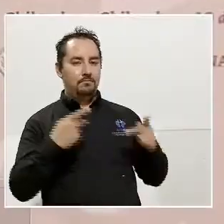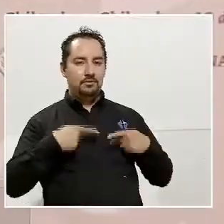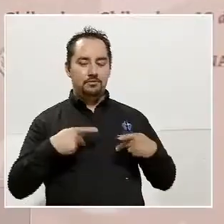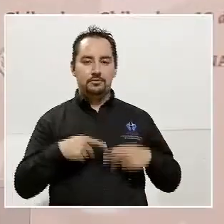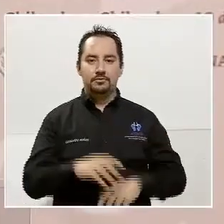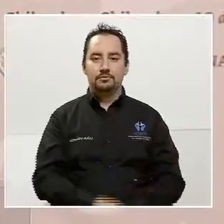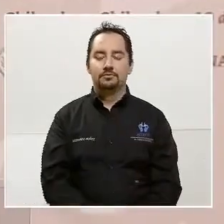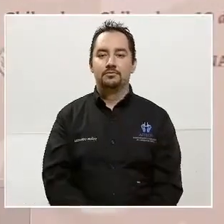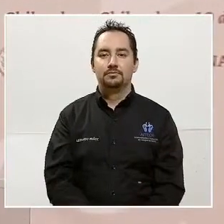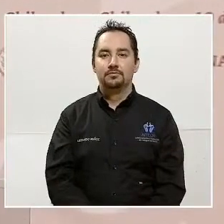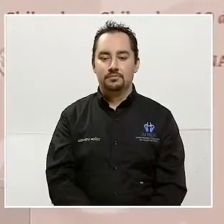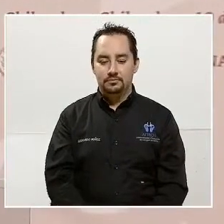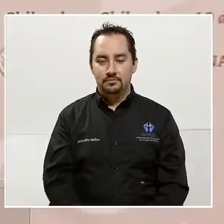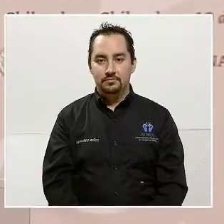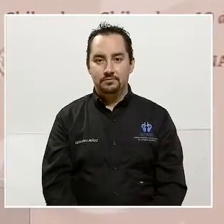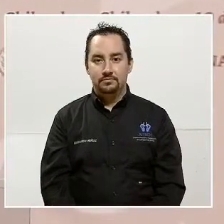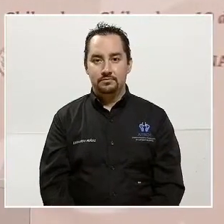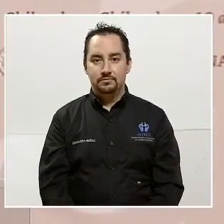Entonces, por eso